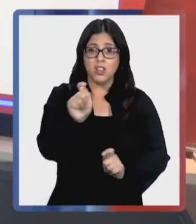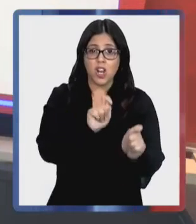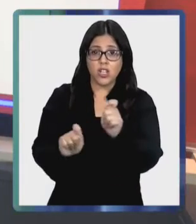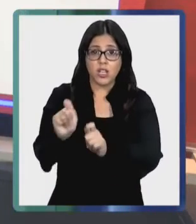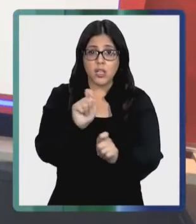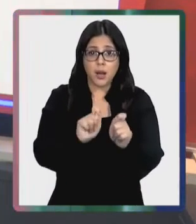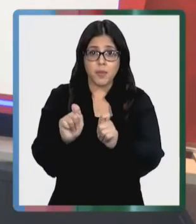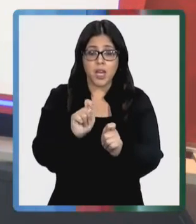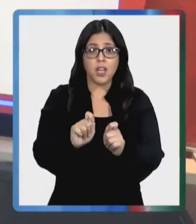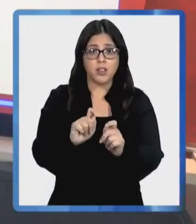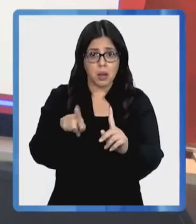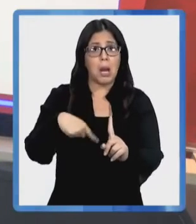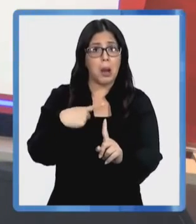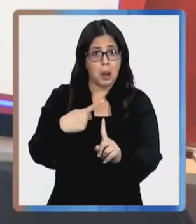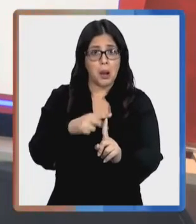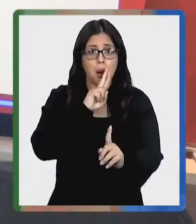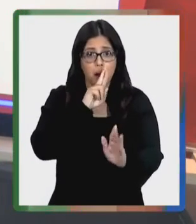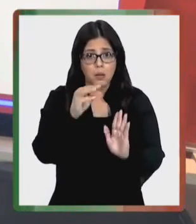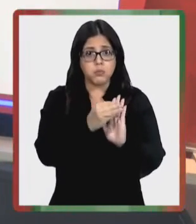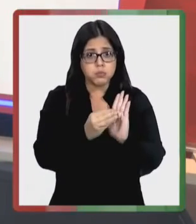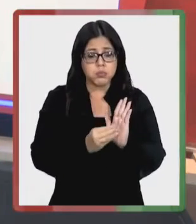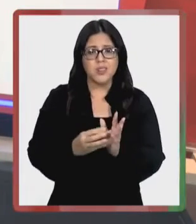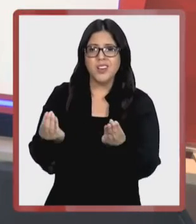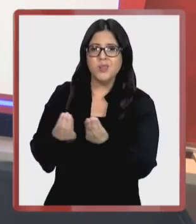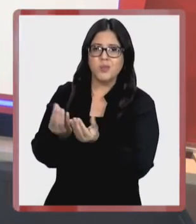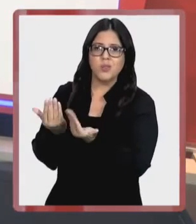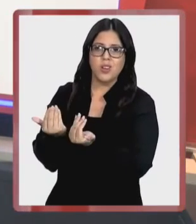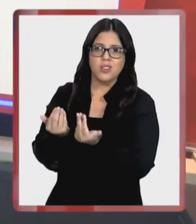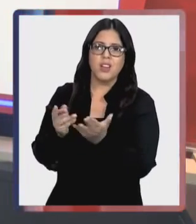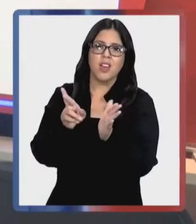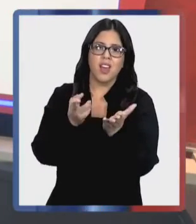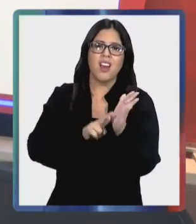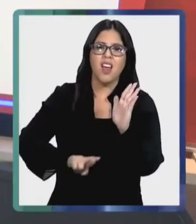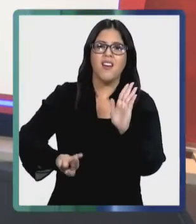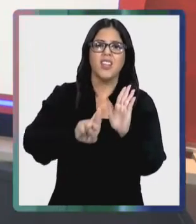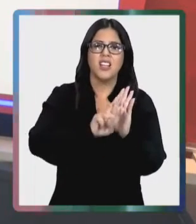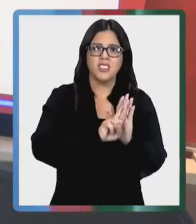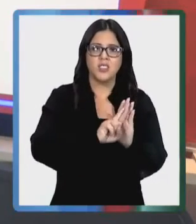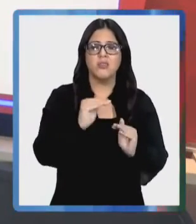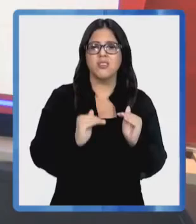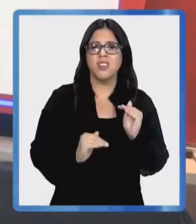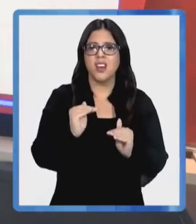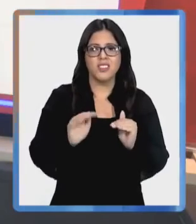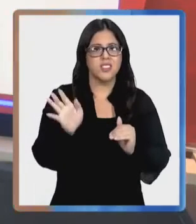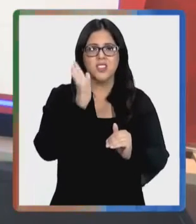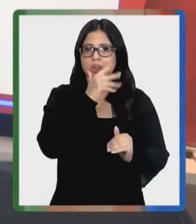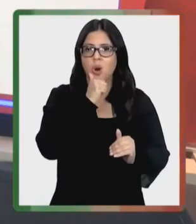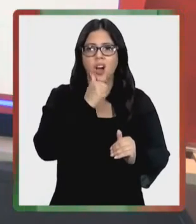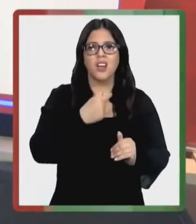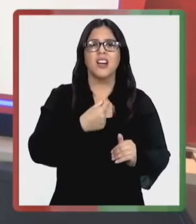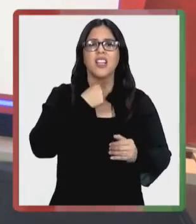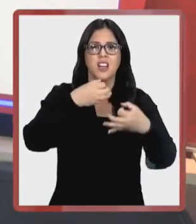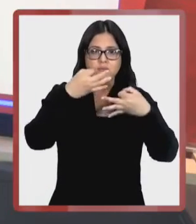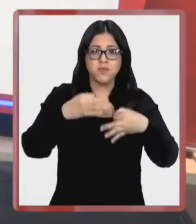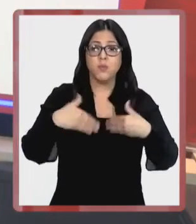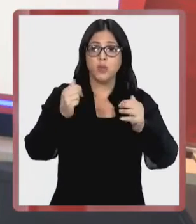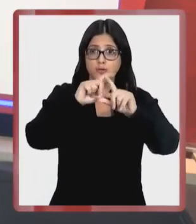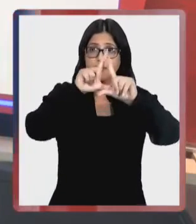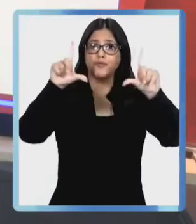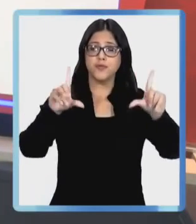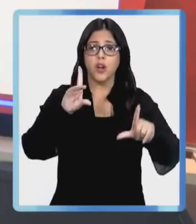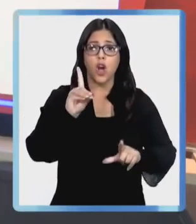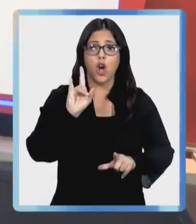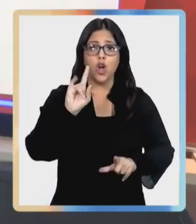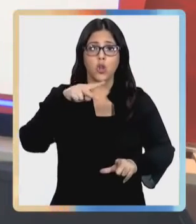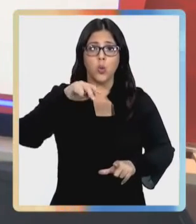tratamientos tienen buenos resultados, muchos todavía requieren rehabilitación que no siempre está garantizada. Por eso tenemos en pantalla a